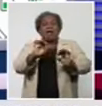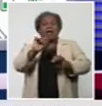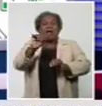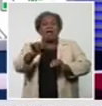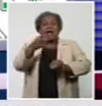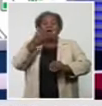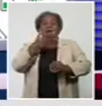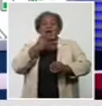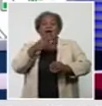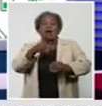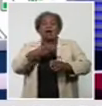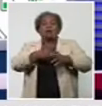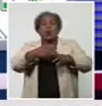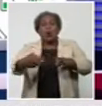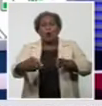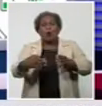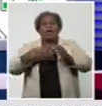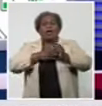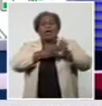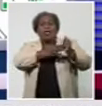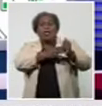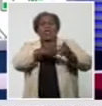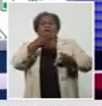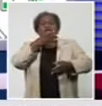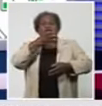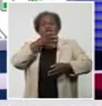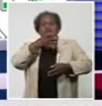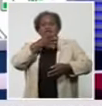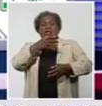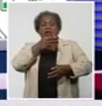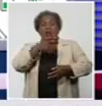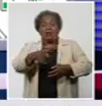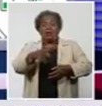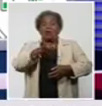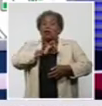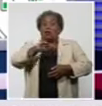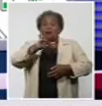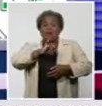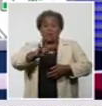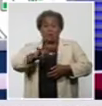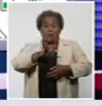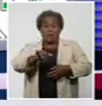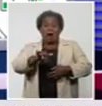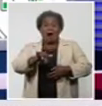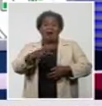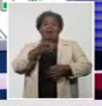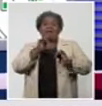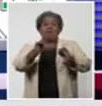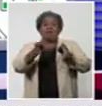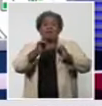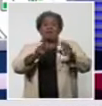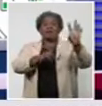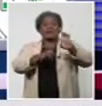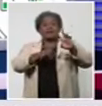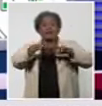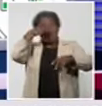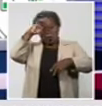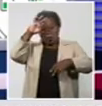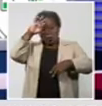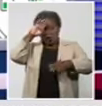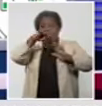y el legado del líder histórico de la Revolución Cubana, Fidel Castro. Lo haremos también en diferentes espacios del sistema informativo de la televisión cubana y en la